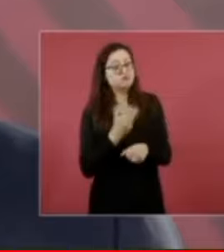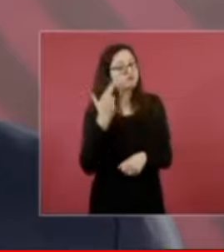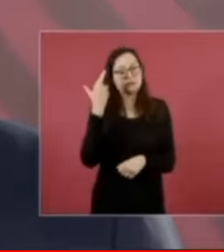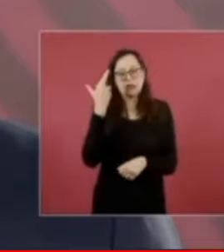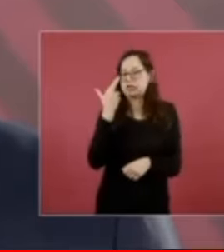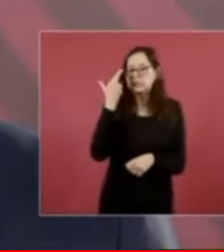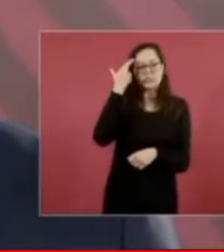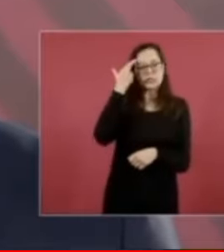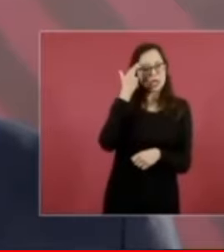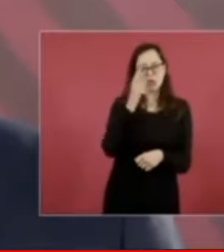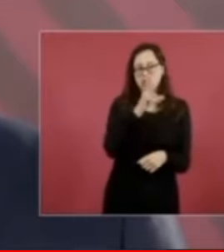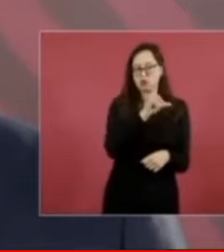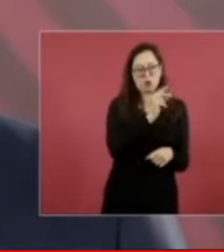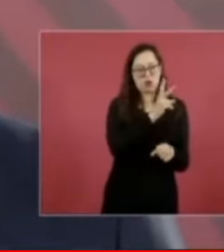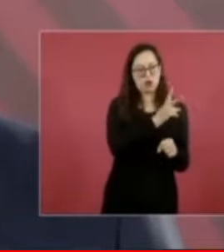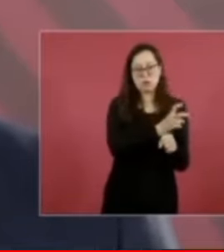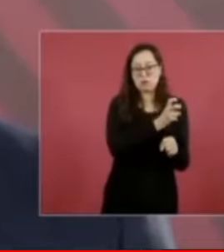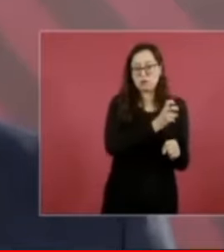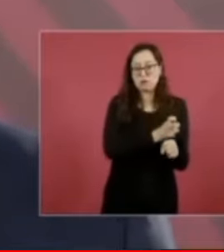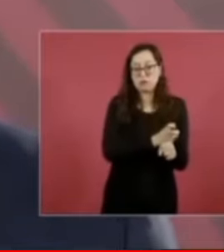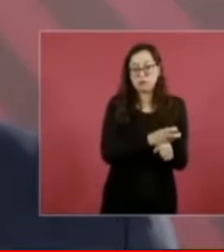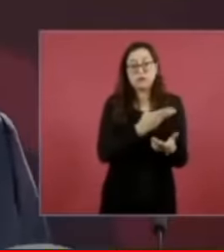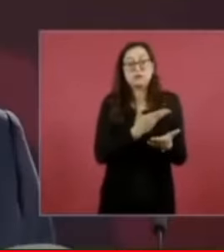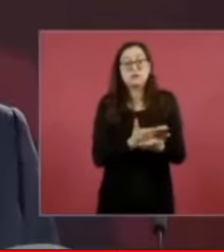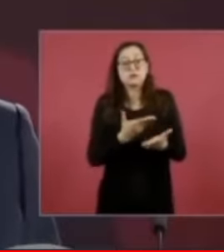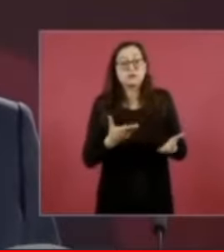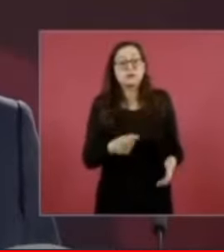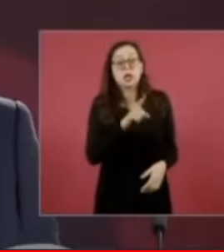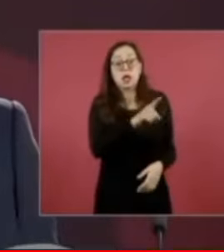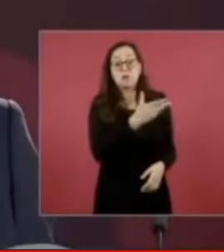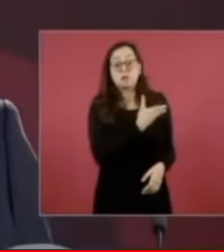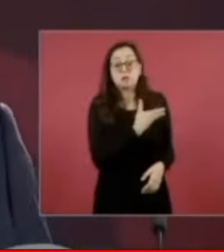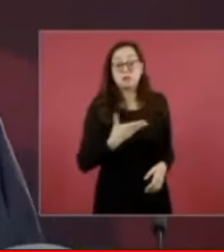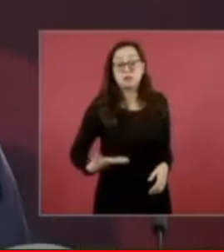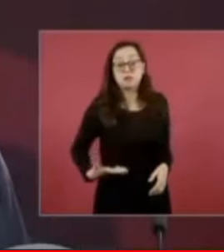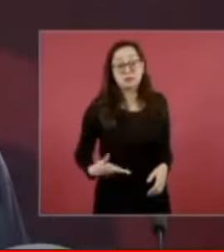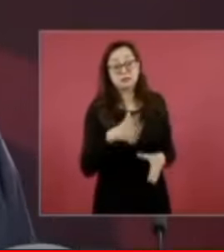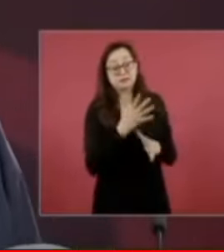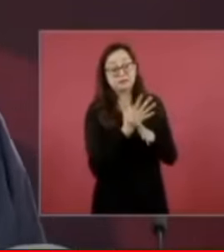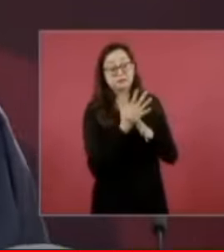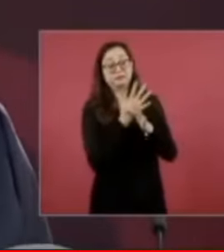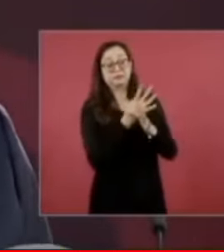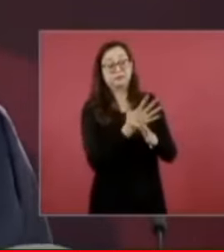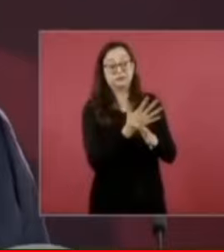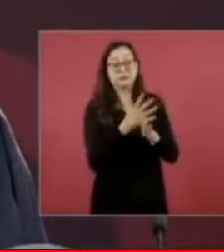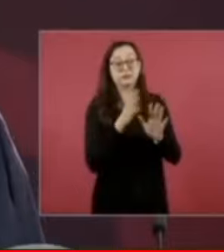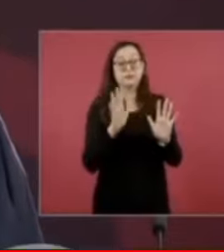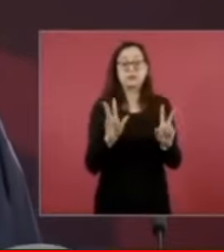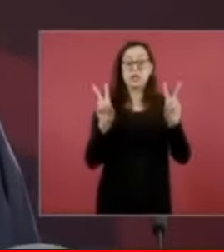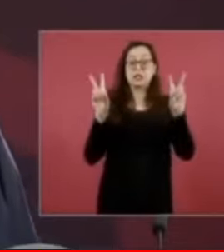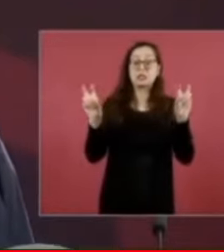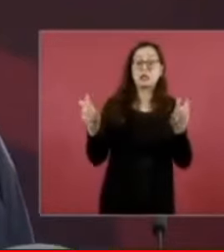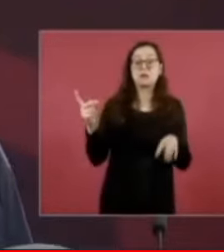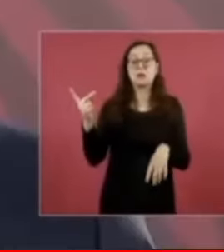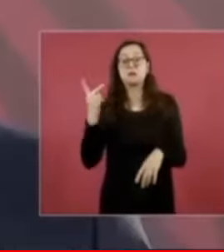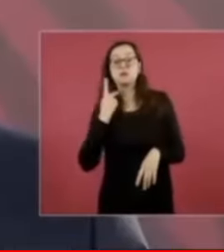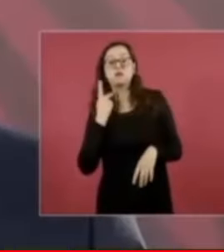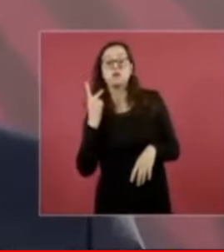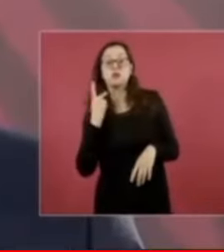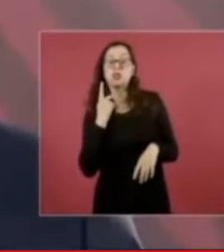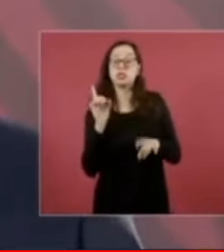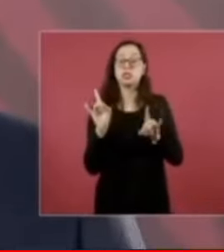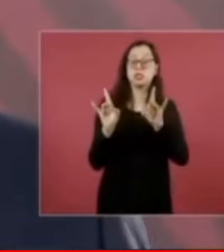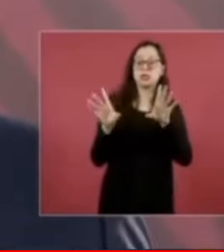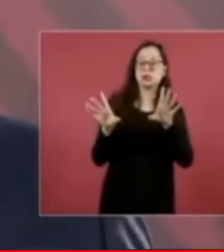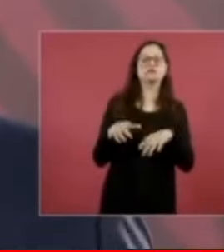caso este español como Eh pues se ponen fúricos son los que siguen todavía a